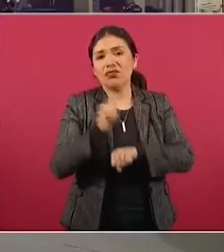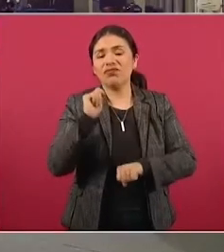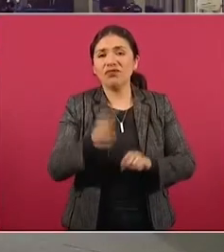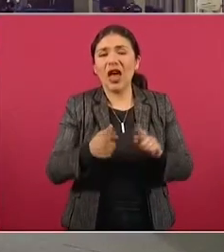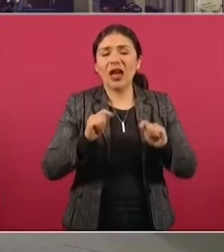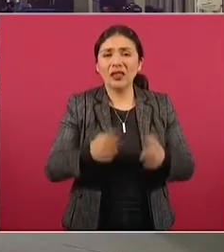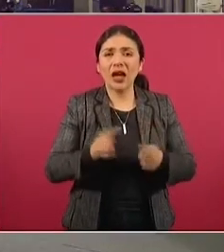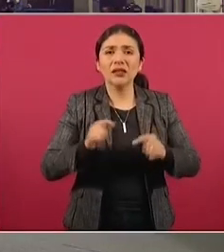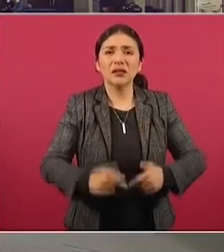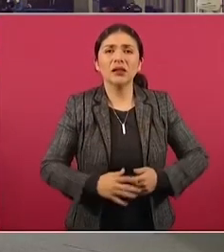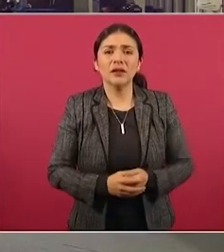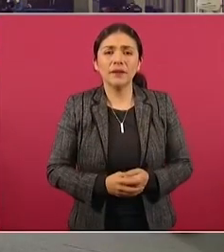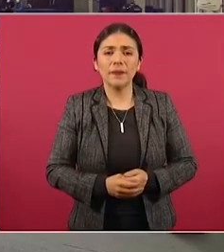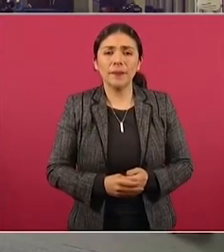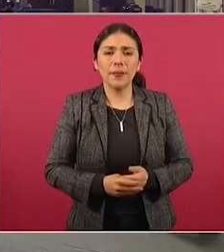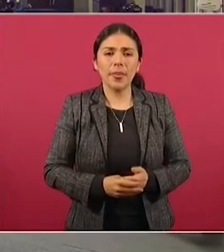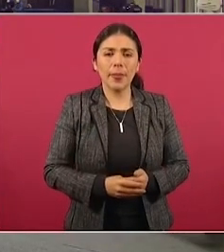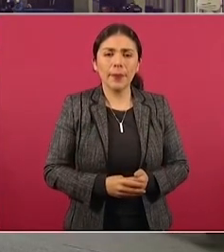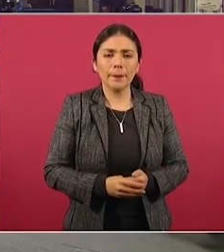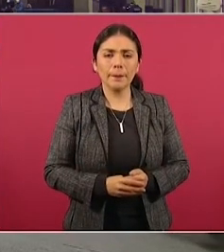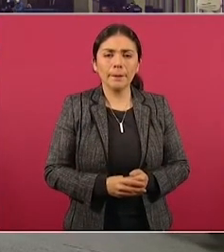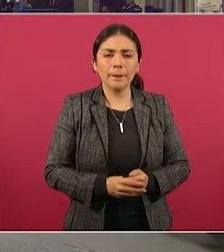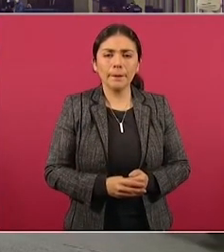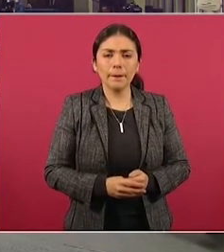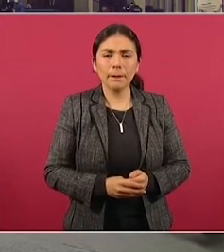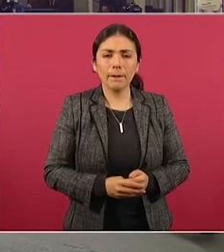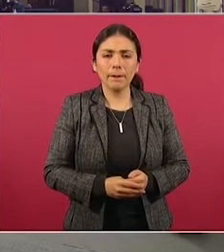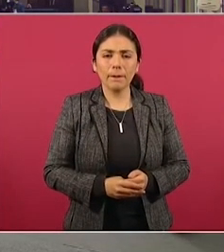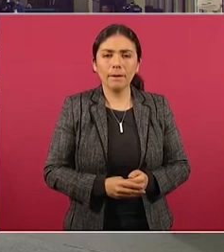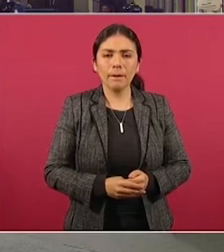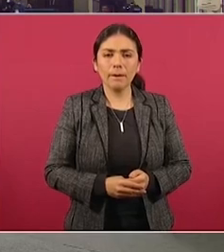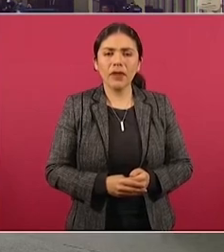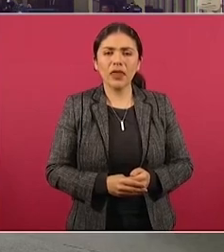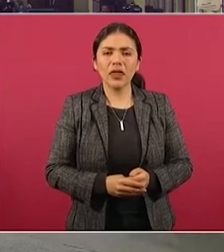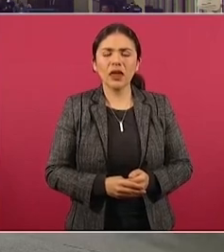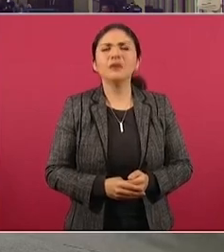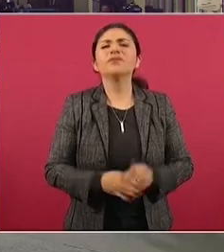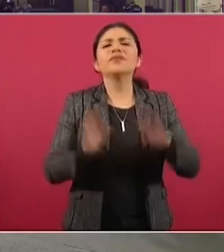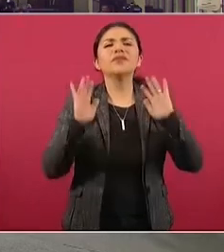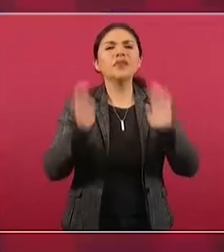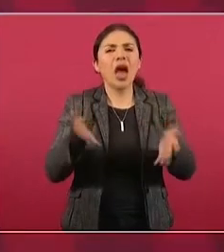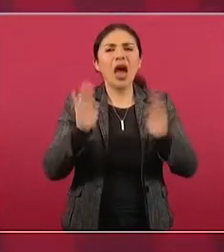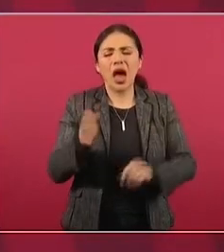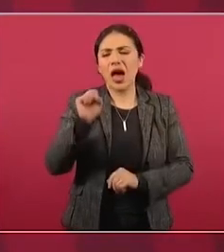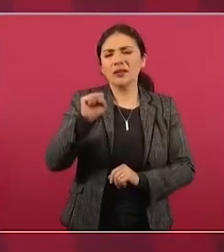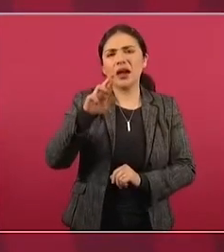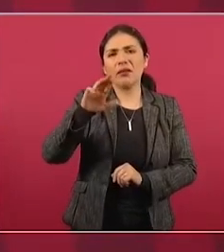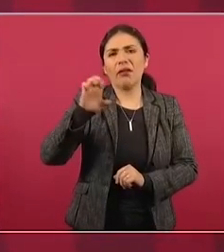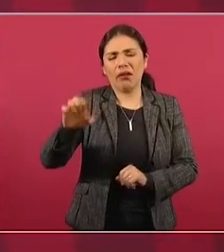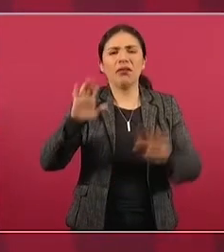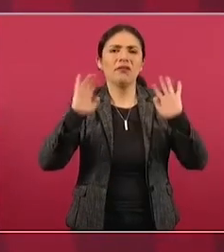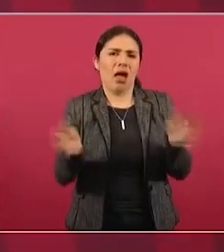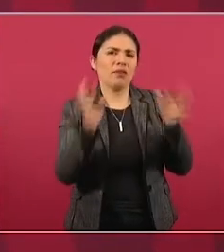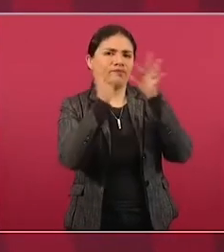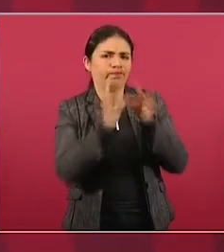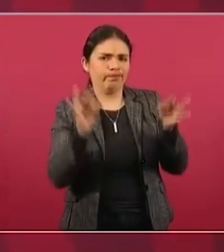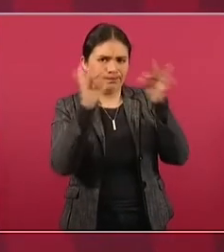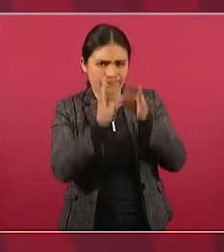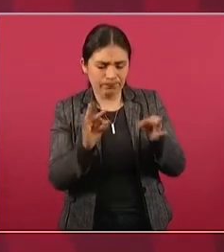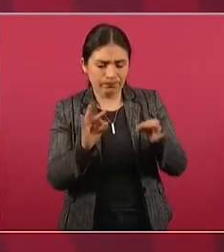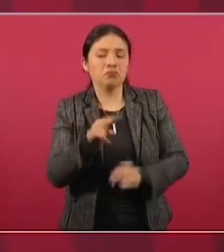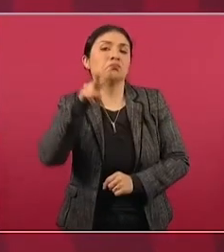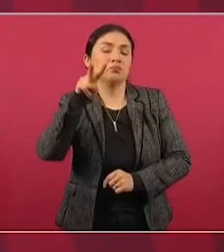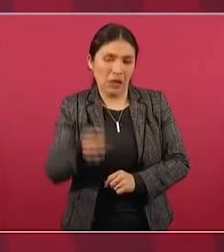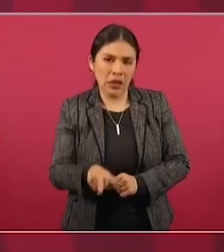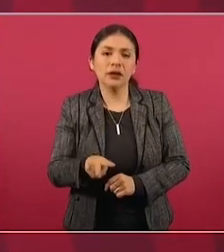ya se pronunció la Secretaría de Relaciones Exteriores. En efecto, él se